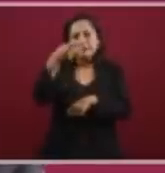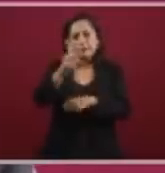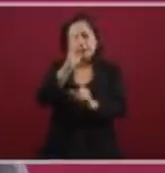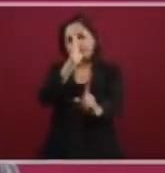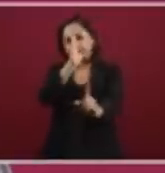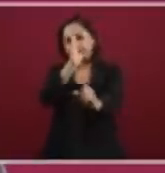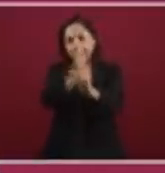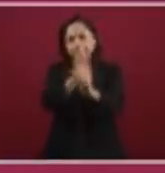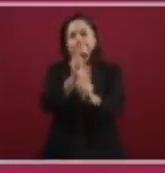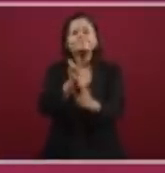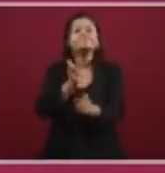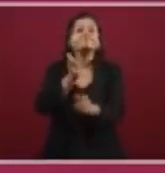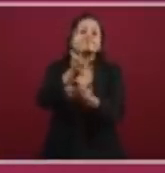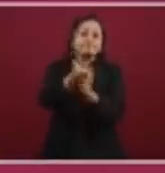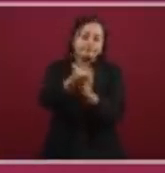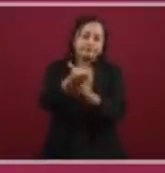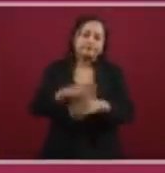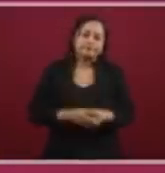directa